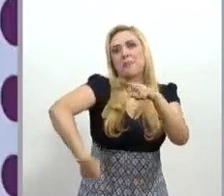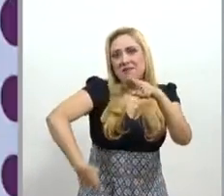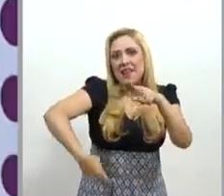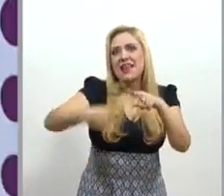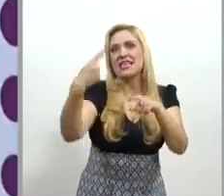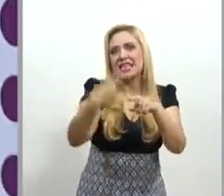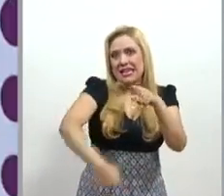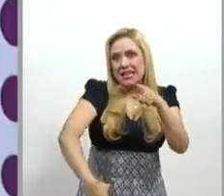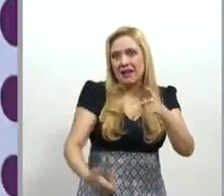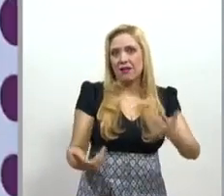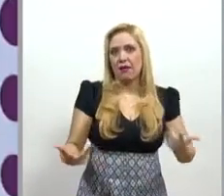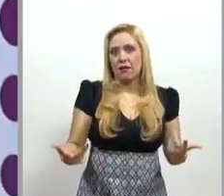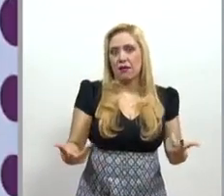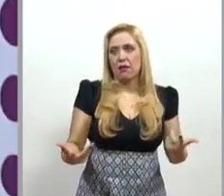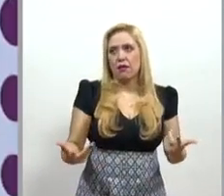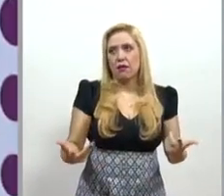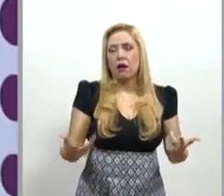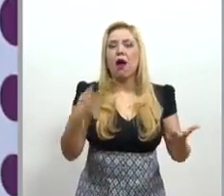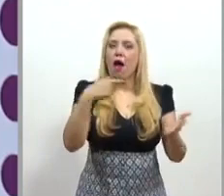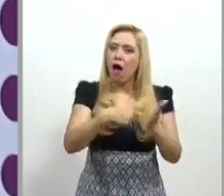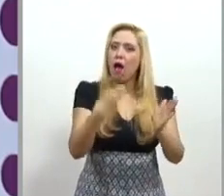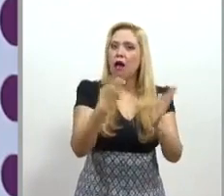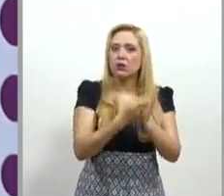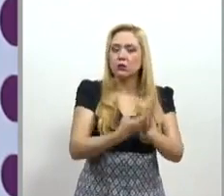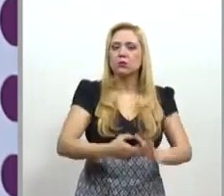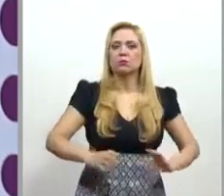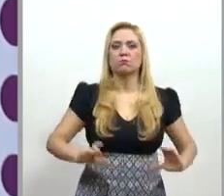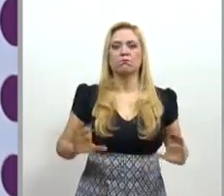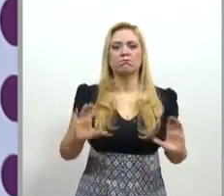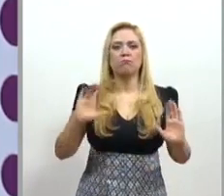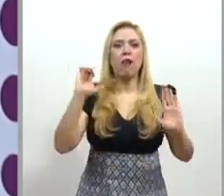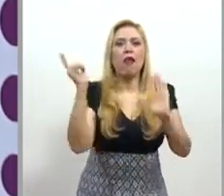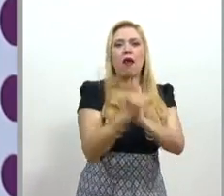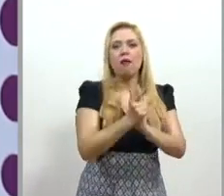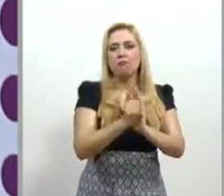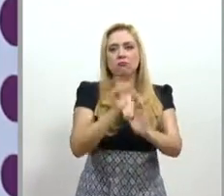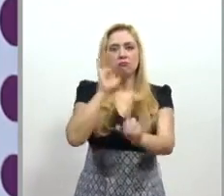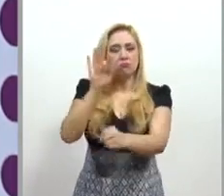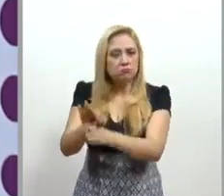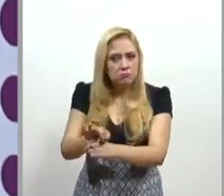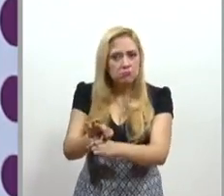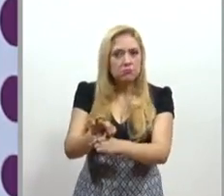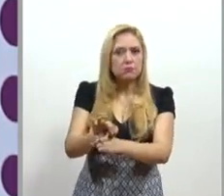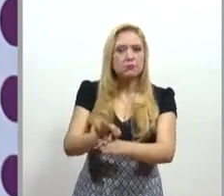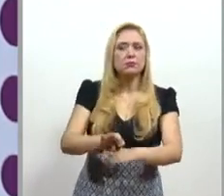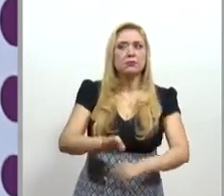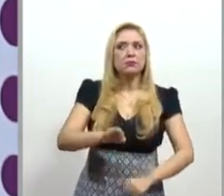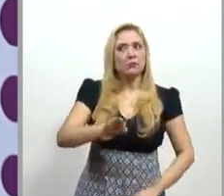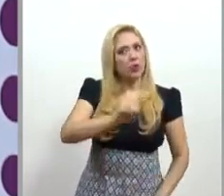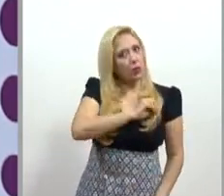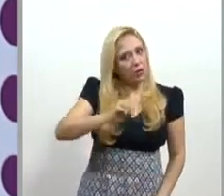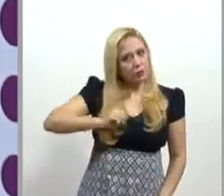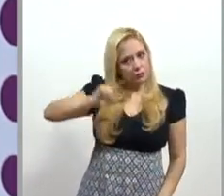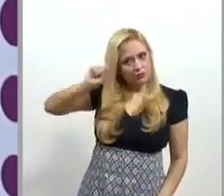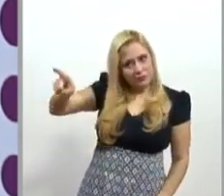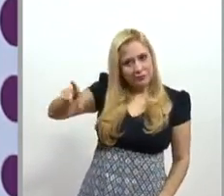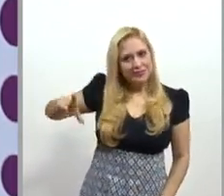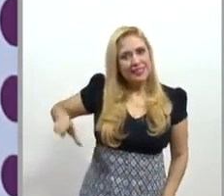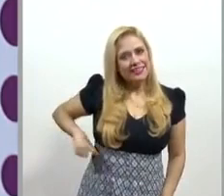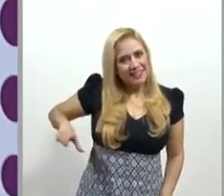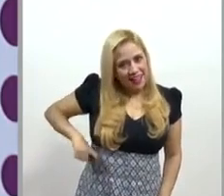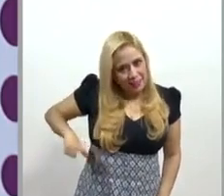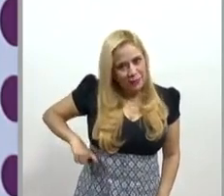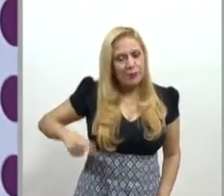muy generales implica una excepción a este principio de seguridad jurídica y que obliga tanto al Estado como a